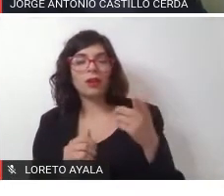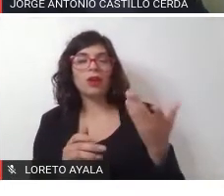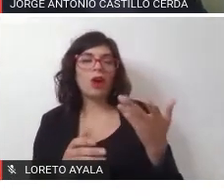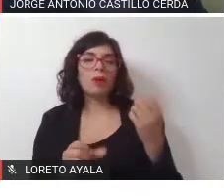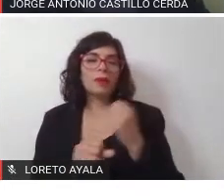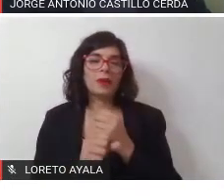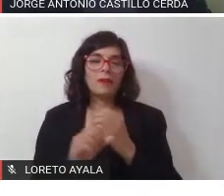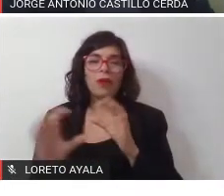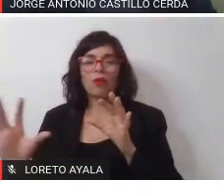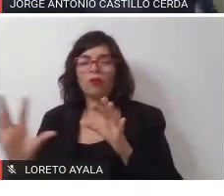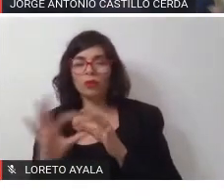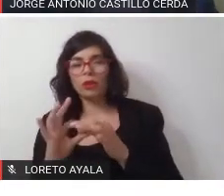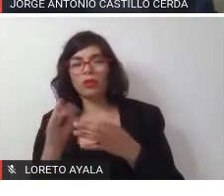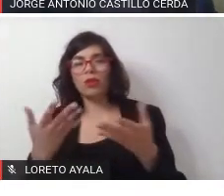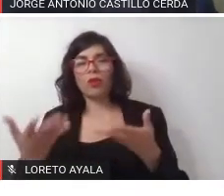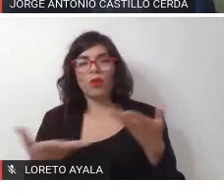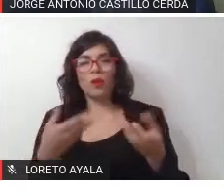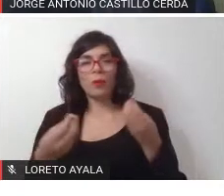alumnos, y es